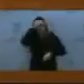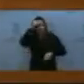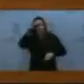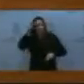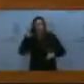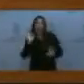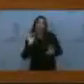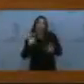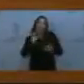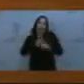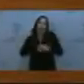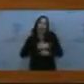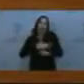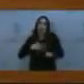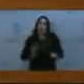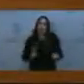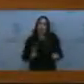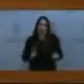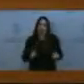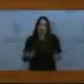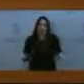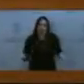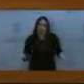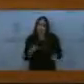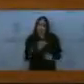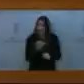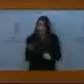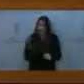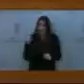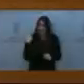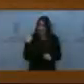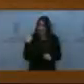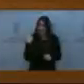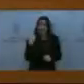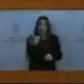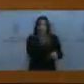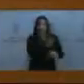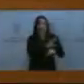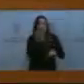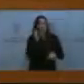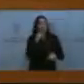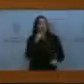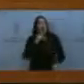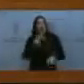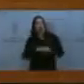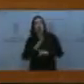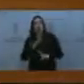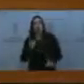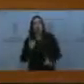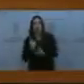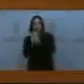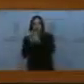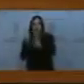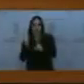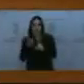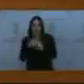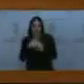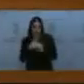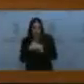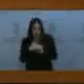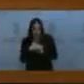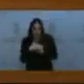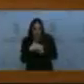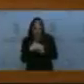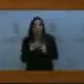cumplir. El colmo es que la semana pasada ya culpase a la oposición de esta situación y lo que le pedimos es